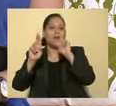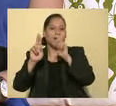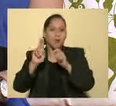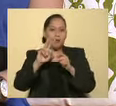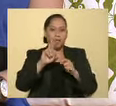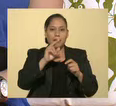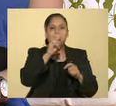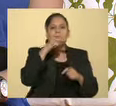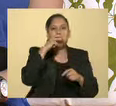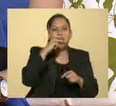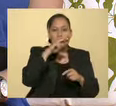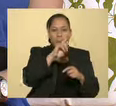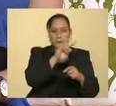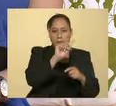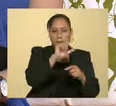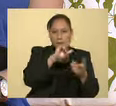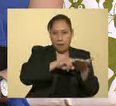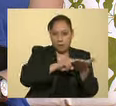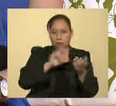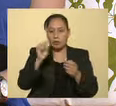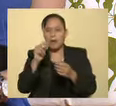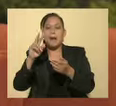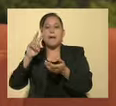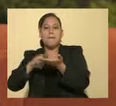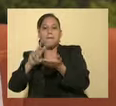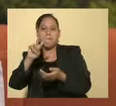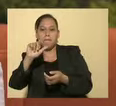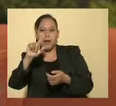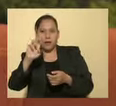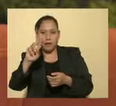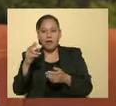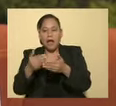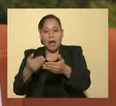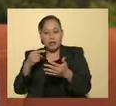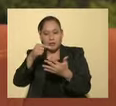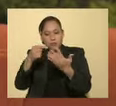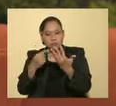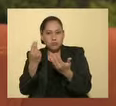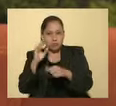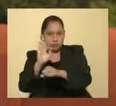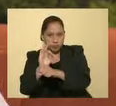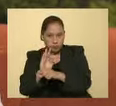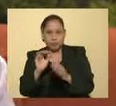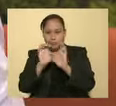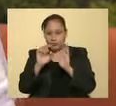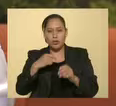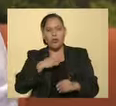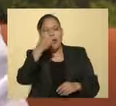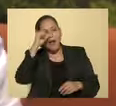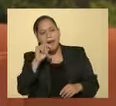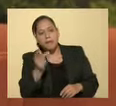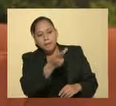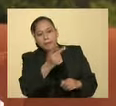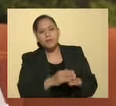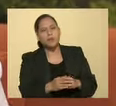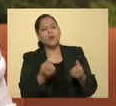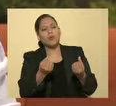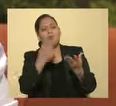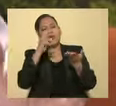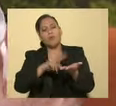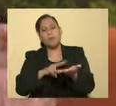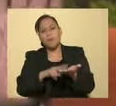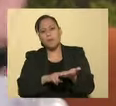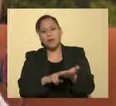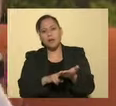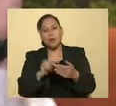que algo valga, necesita referencias. Exacto. Por ejemplo, si yo le pregunto a Adri ahorita, ¿cuánto vale